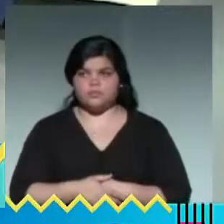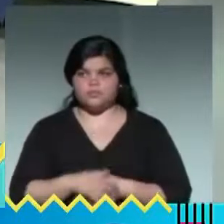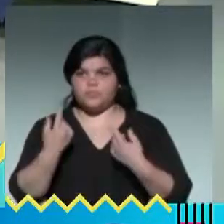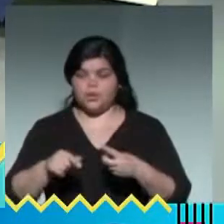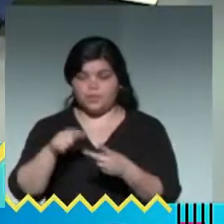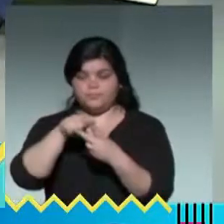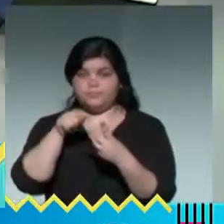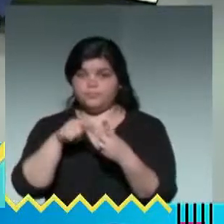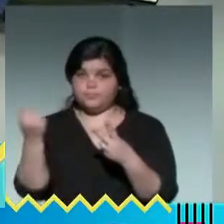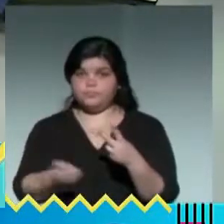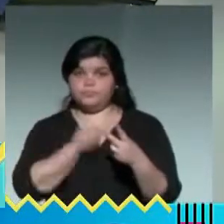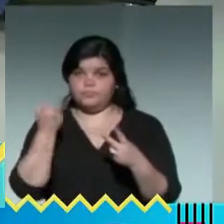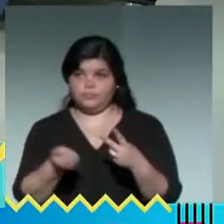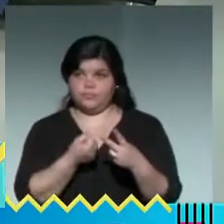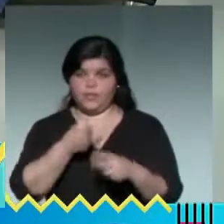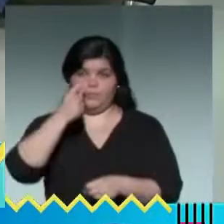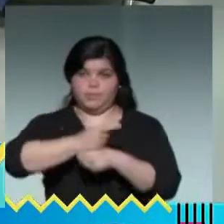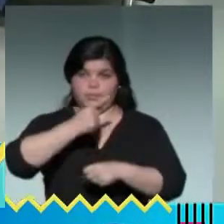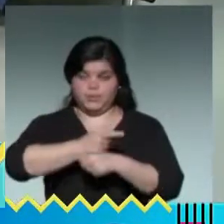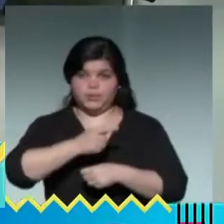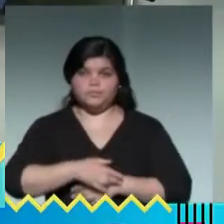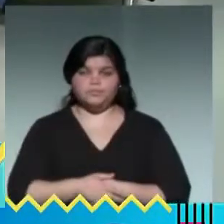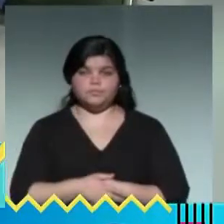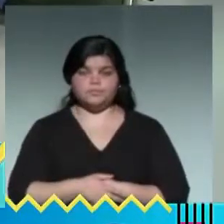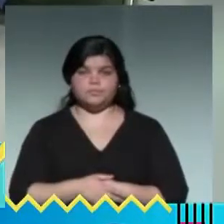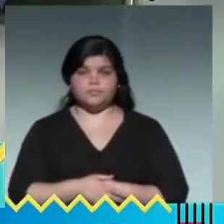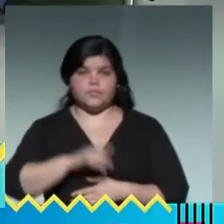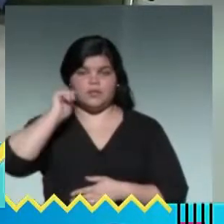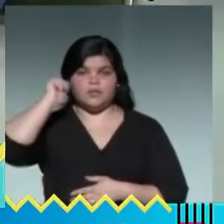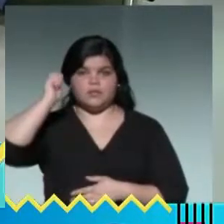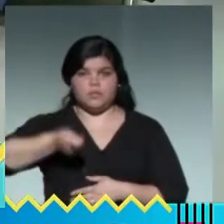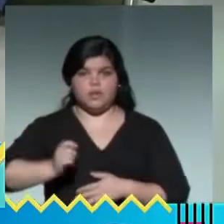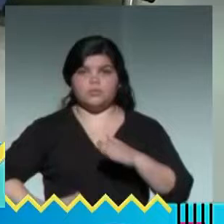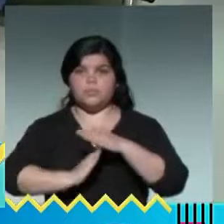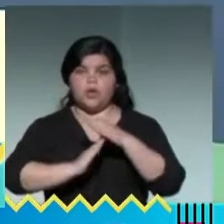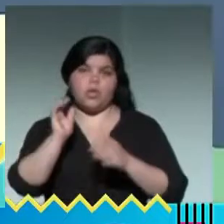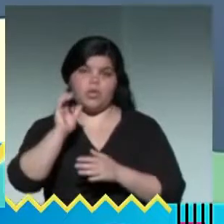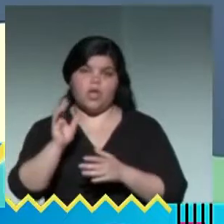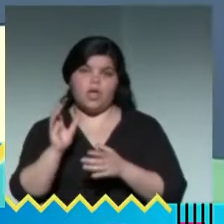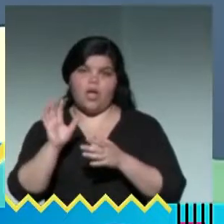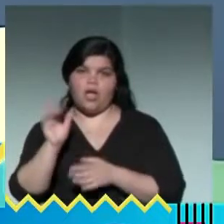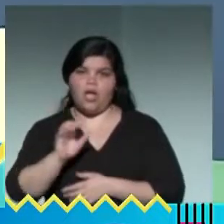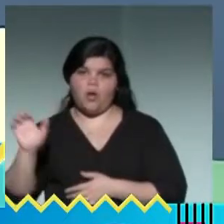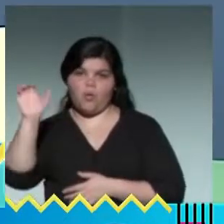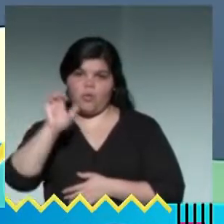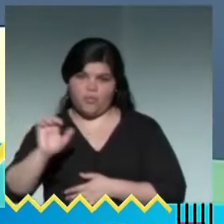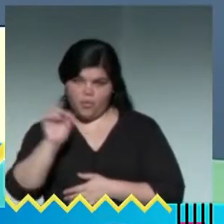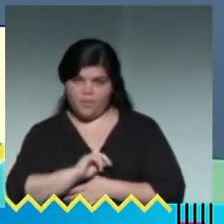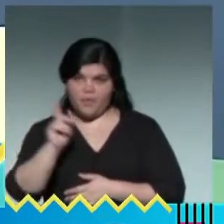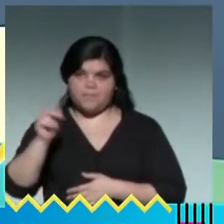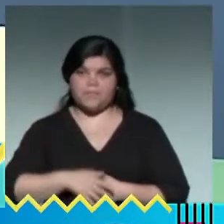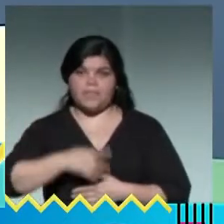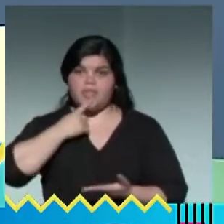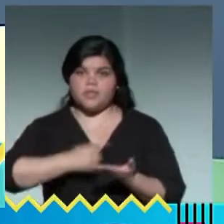cosas que son muy importantes. Primero que nada, que el Tribunal Superior de la Unión Europea, en su fallo, en el